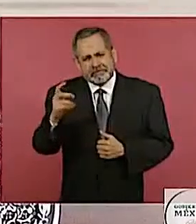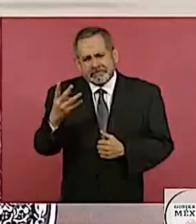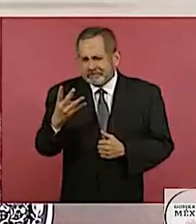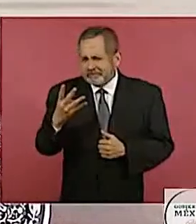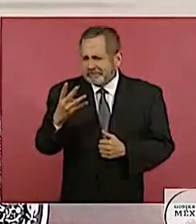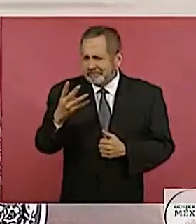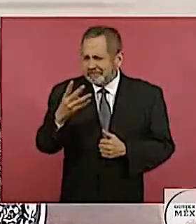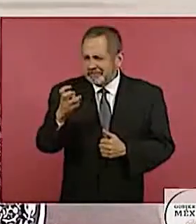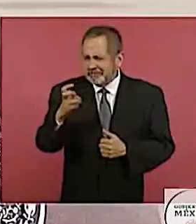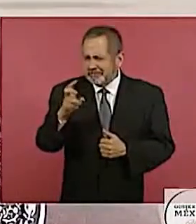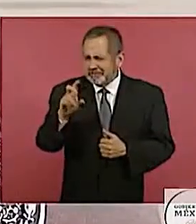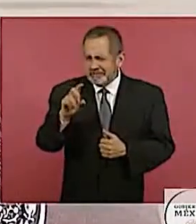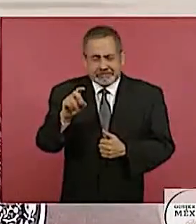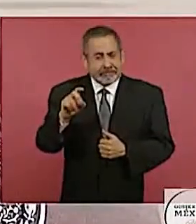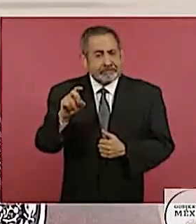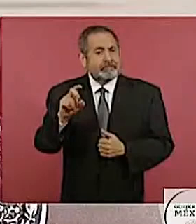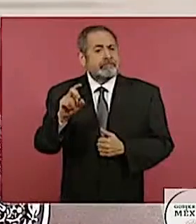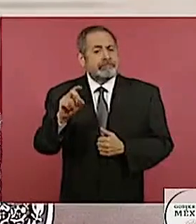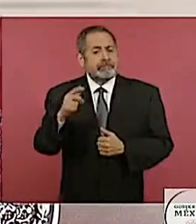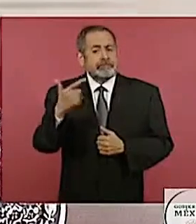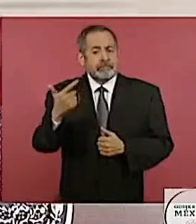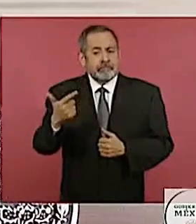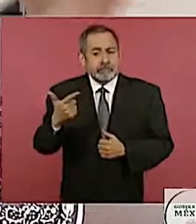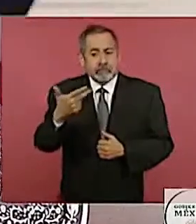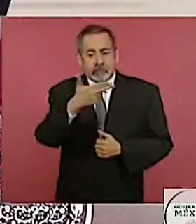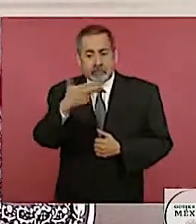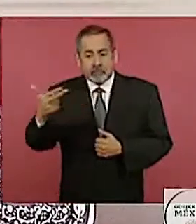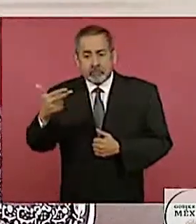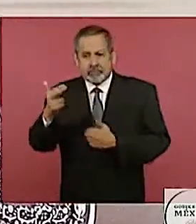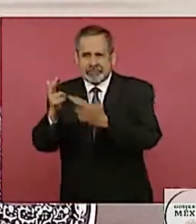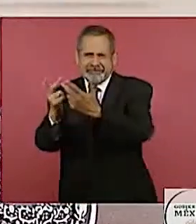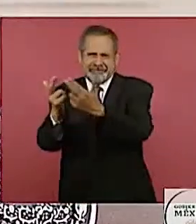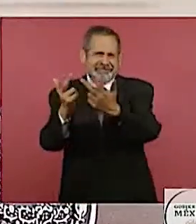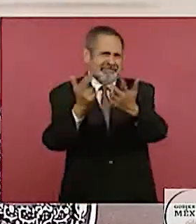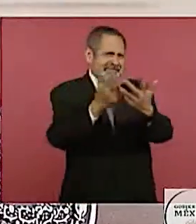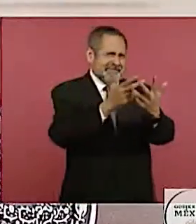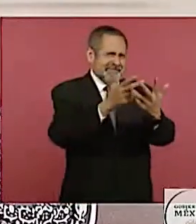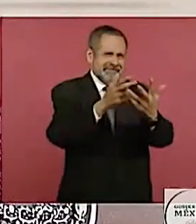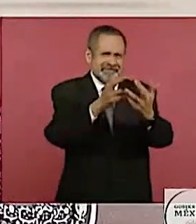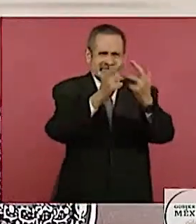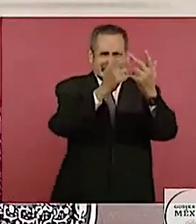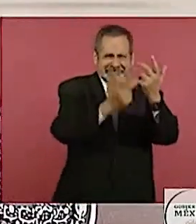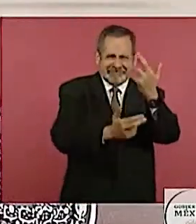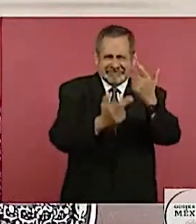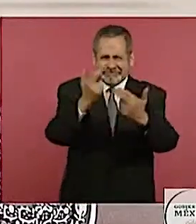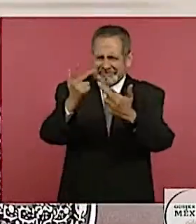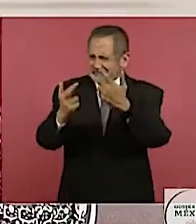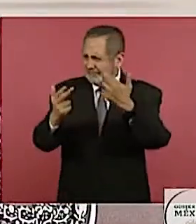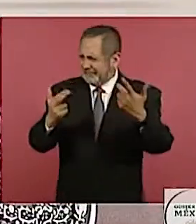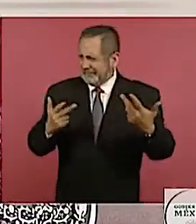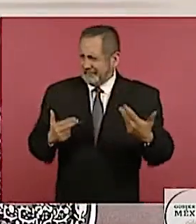3437 hoteles no quedó uno sin una